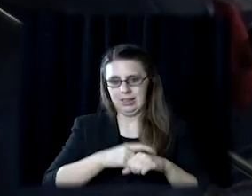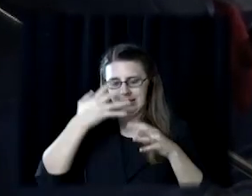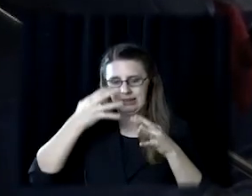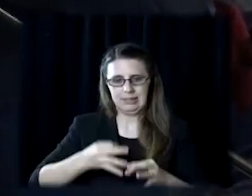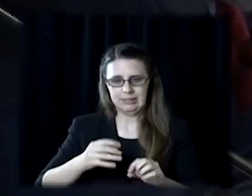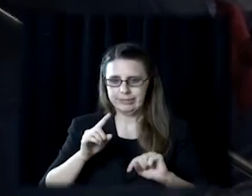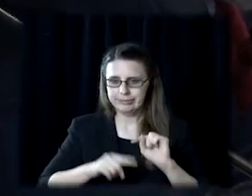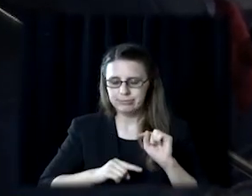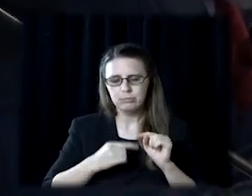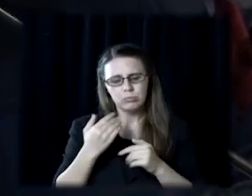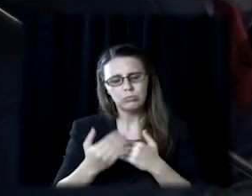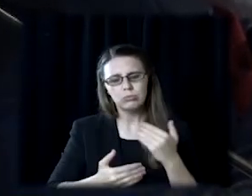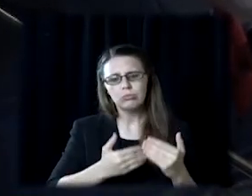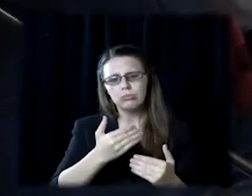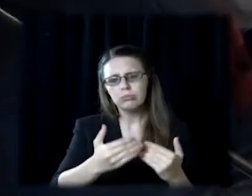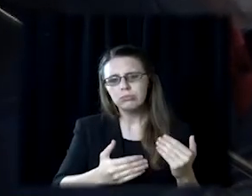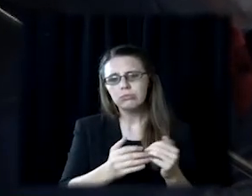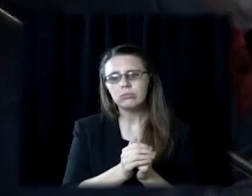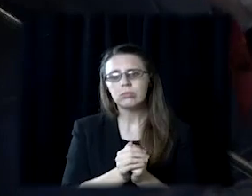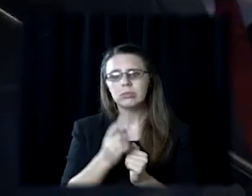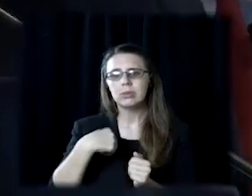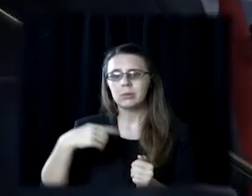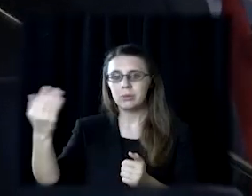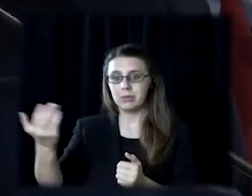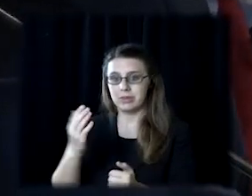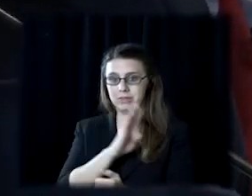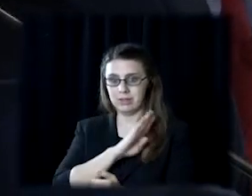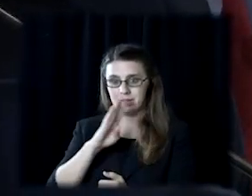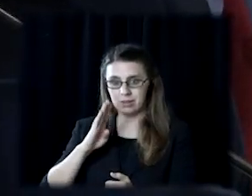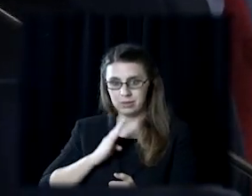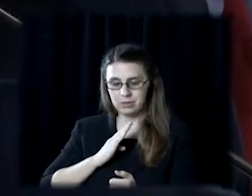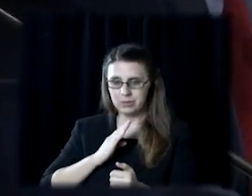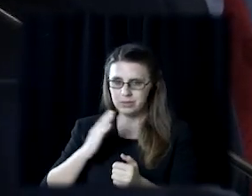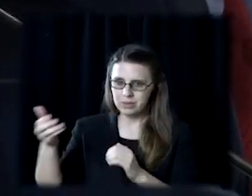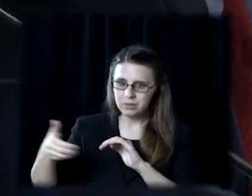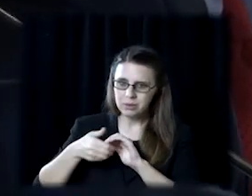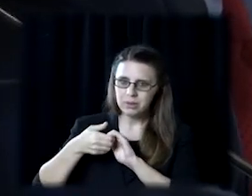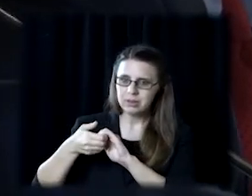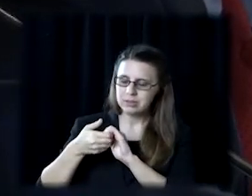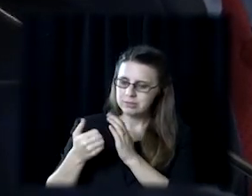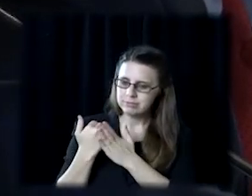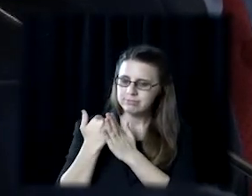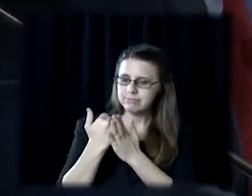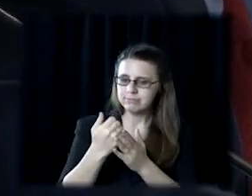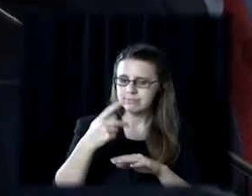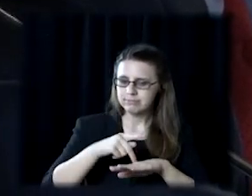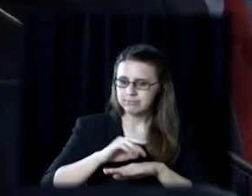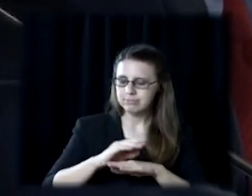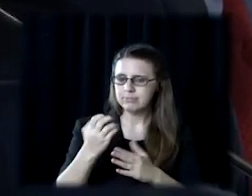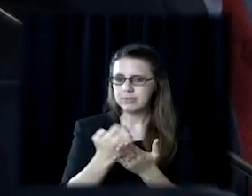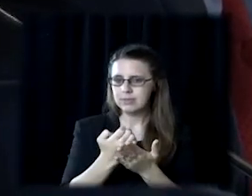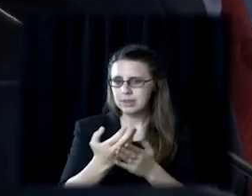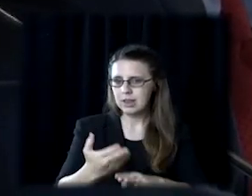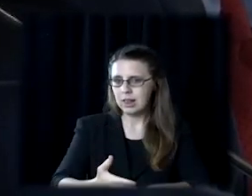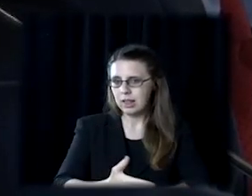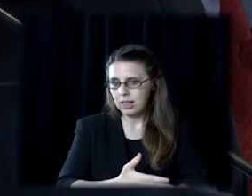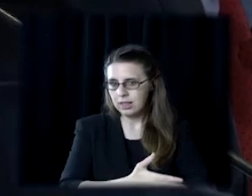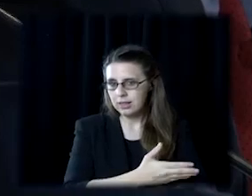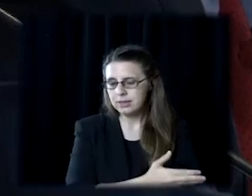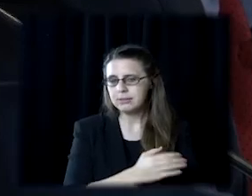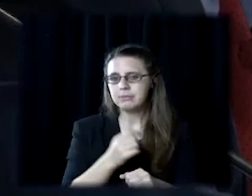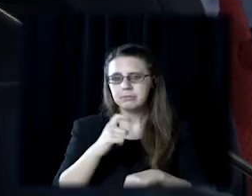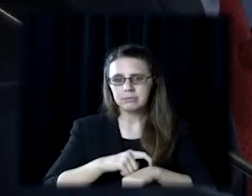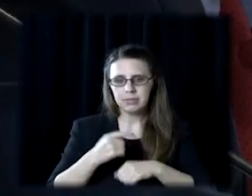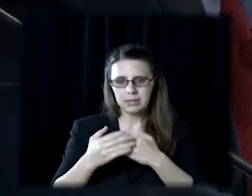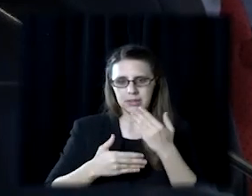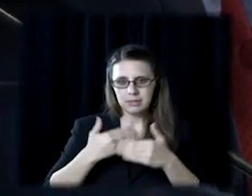ellos. En su lugar, invitamos a la Junta a unirse al gobierno para guiar a Puerto Rico hacia su recuperación económica. Y si con el tiempo las medidas adicionales